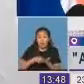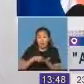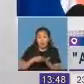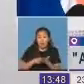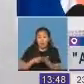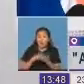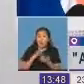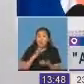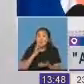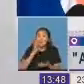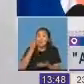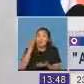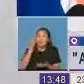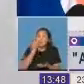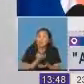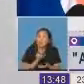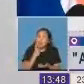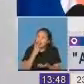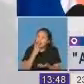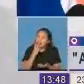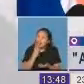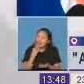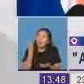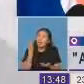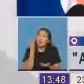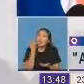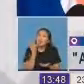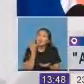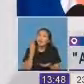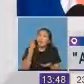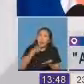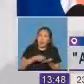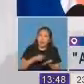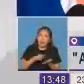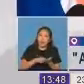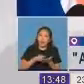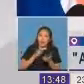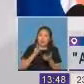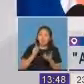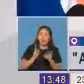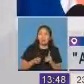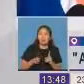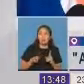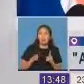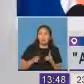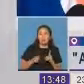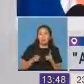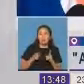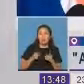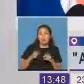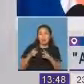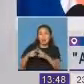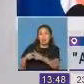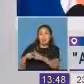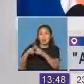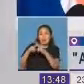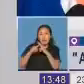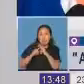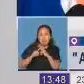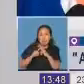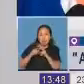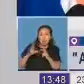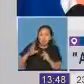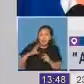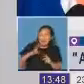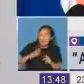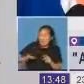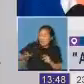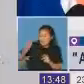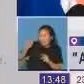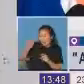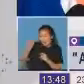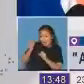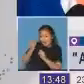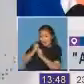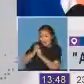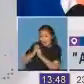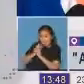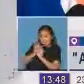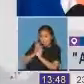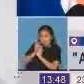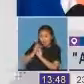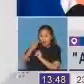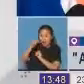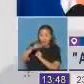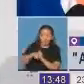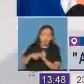costo real de lo que vale la energía y también el costo de las inversiones que no se han hecho durante muchísimos años.